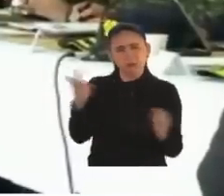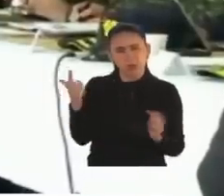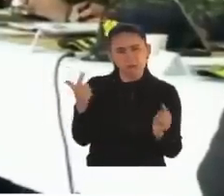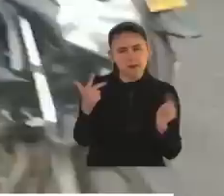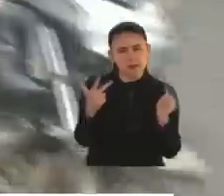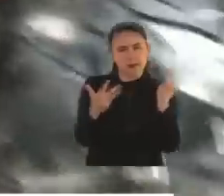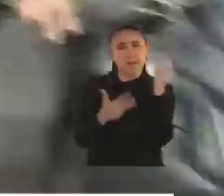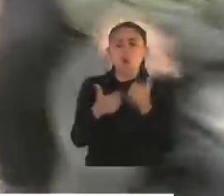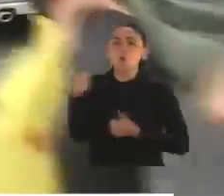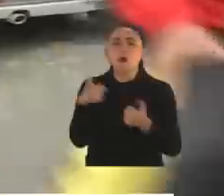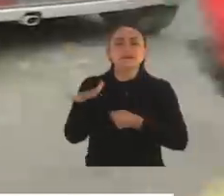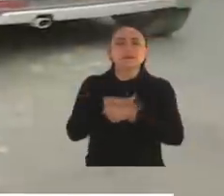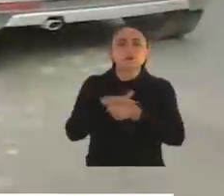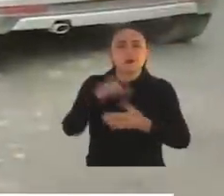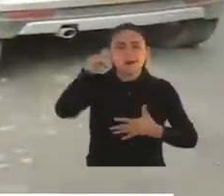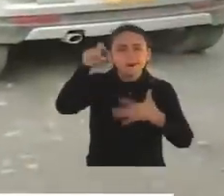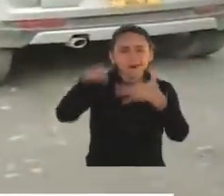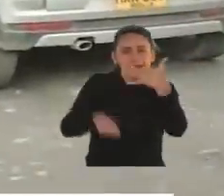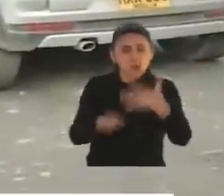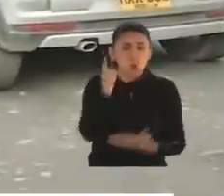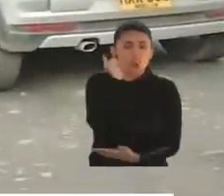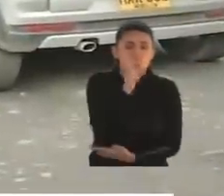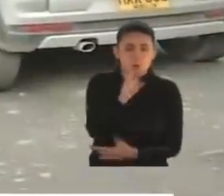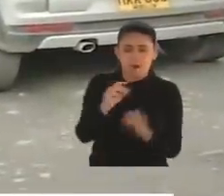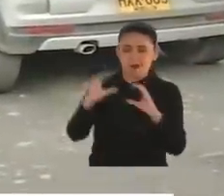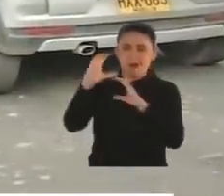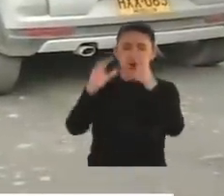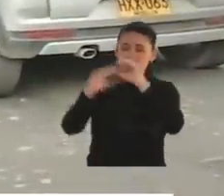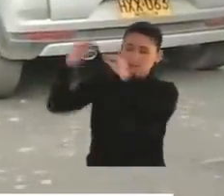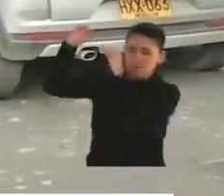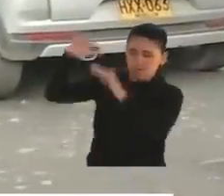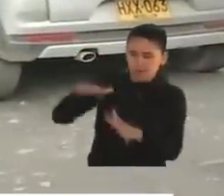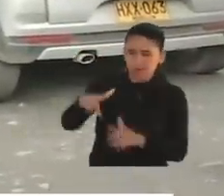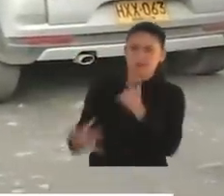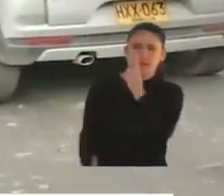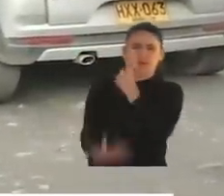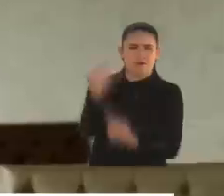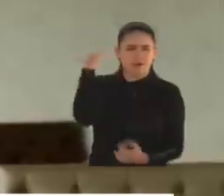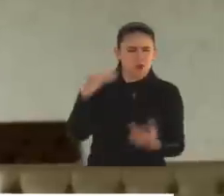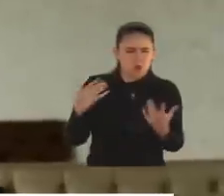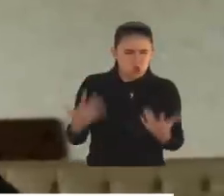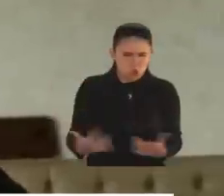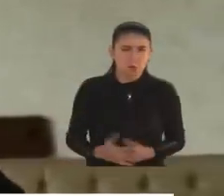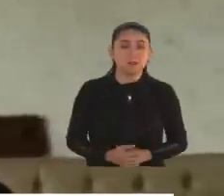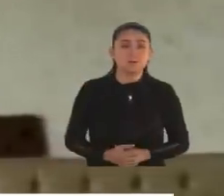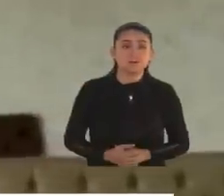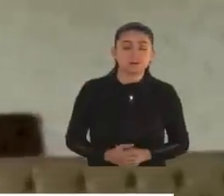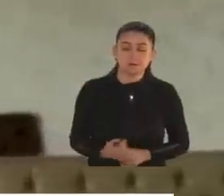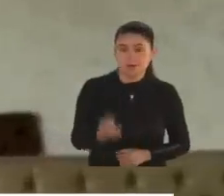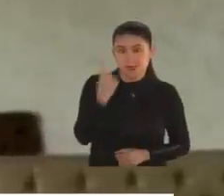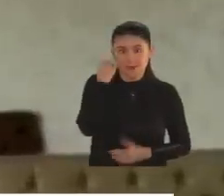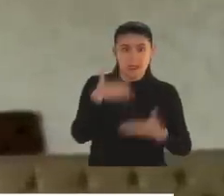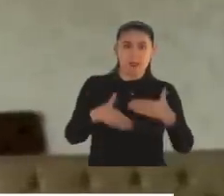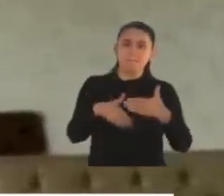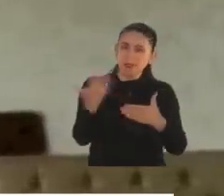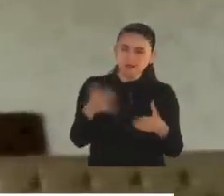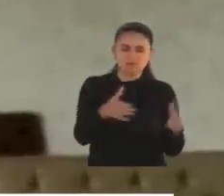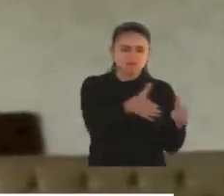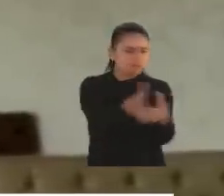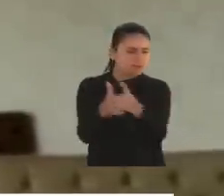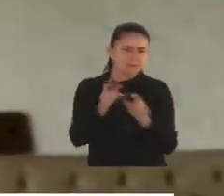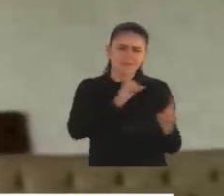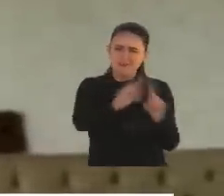que afectan al departamento por cuenta del cierre en Rosas Cauca. Productiva jornada. Iniciamos escuchando a los sectores sociales, a los